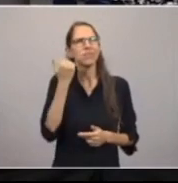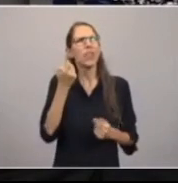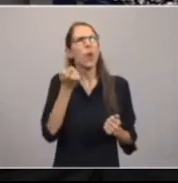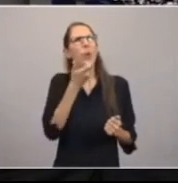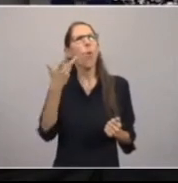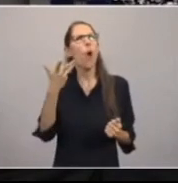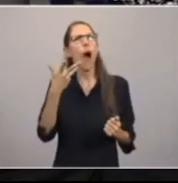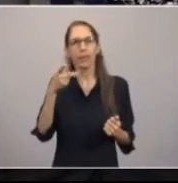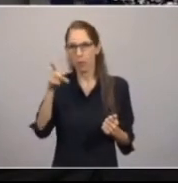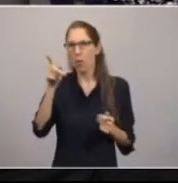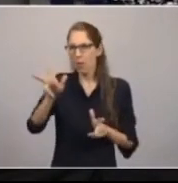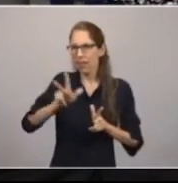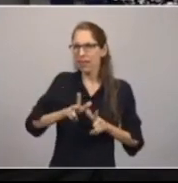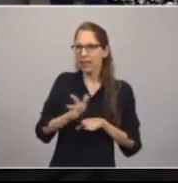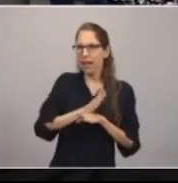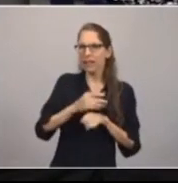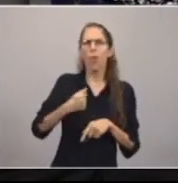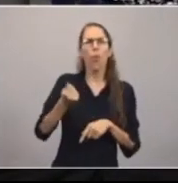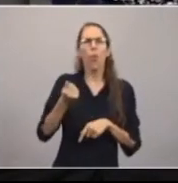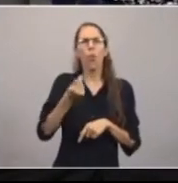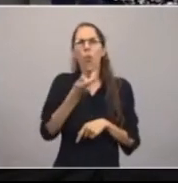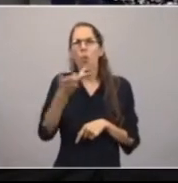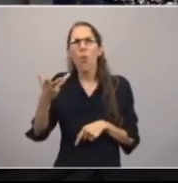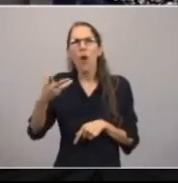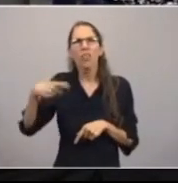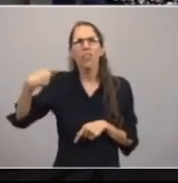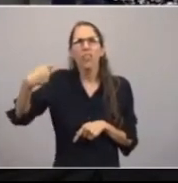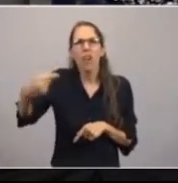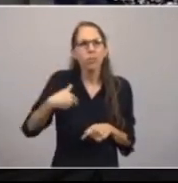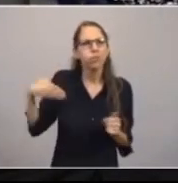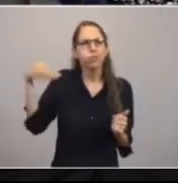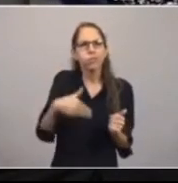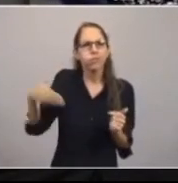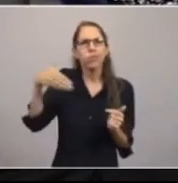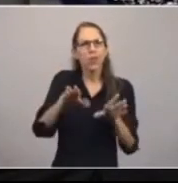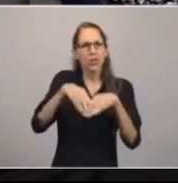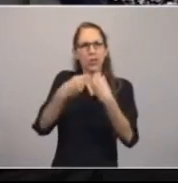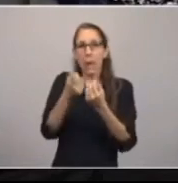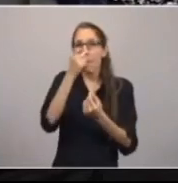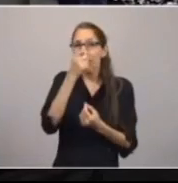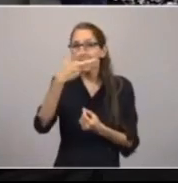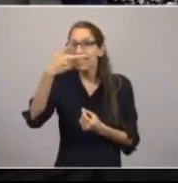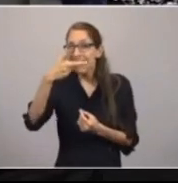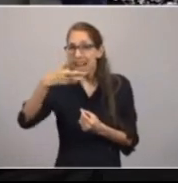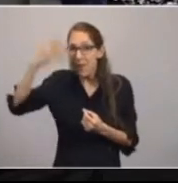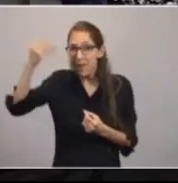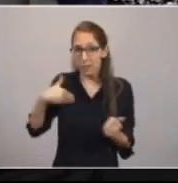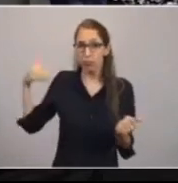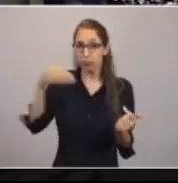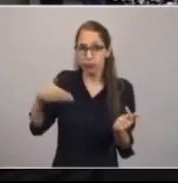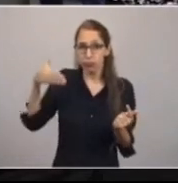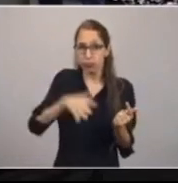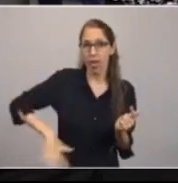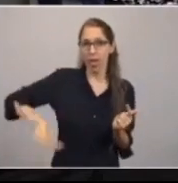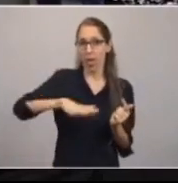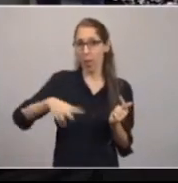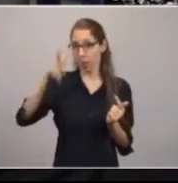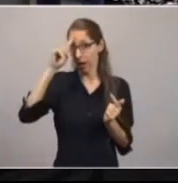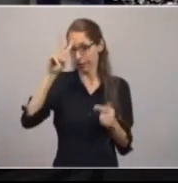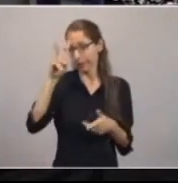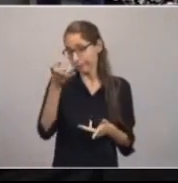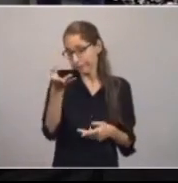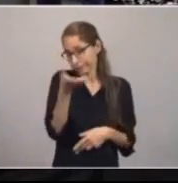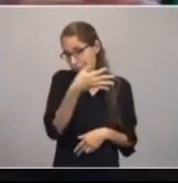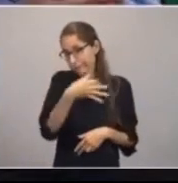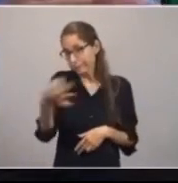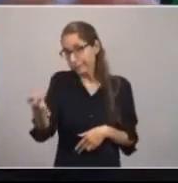veces vinimos a Varela. Así que sí, efectivamente, Varela nos ha